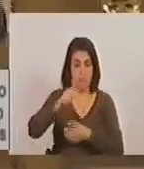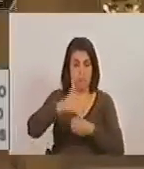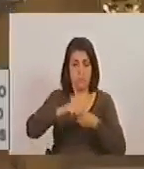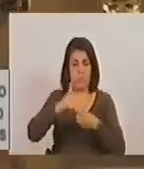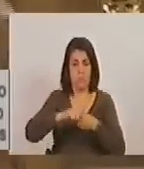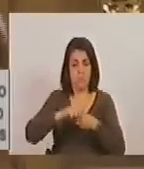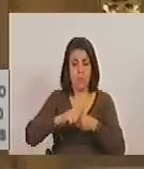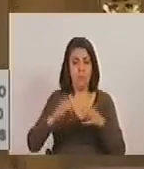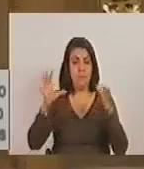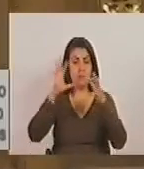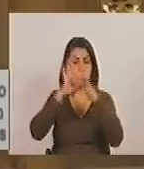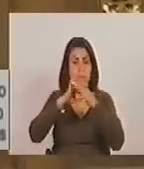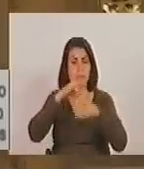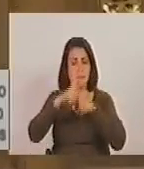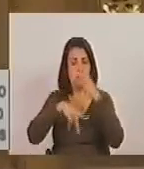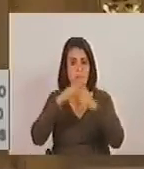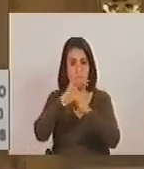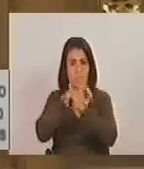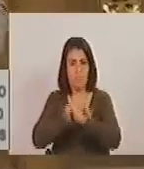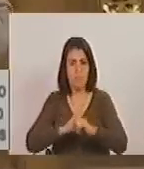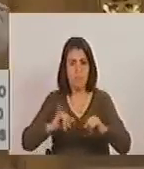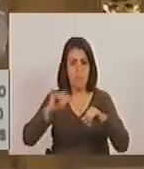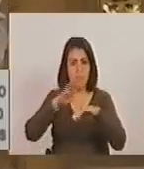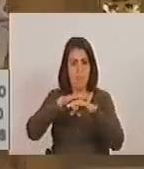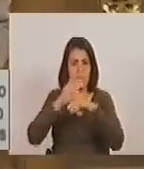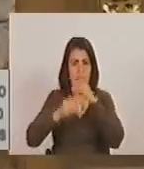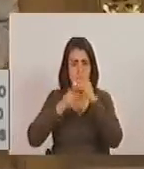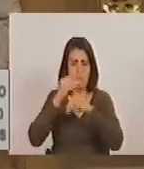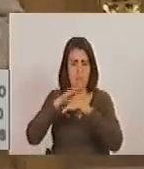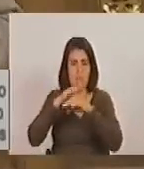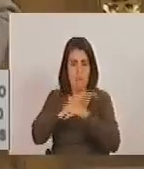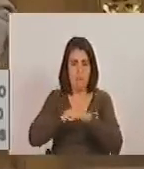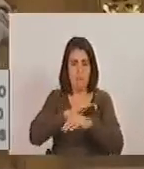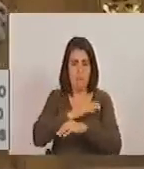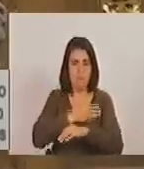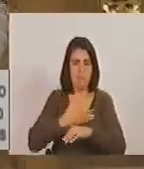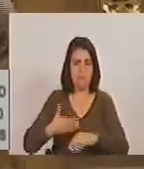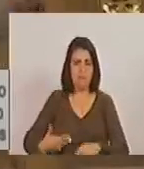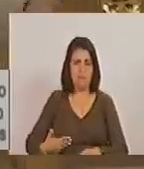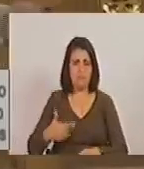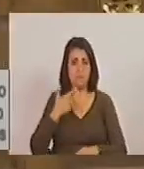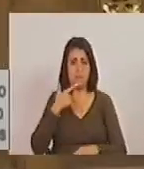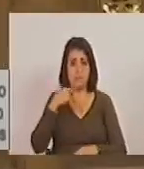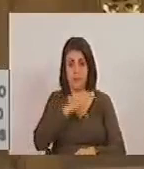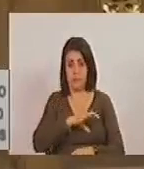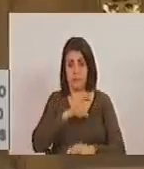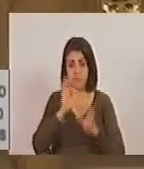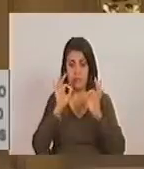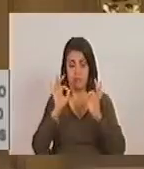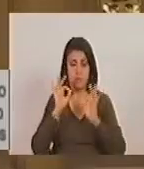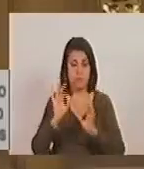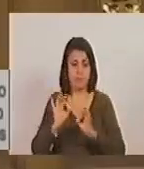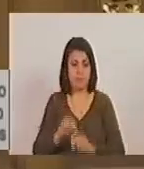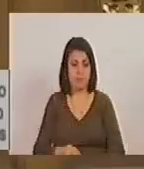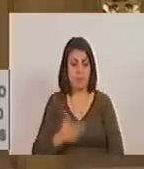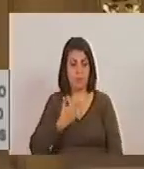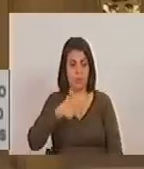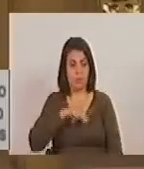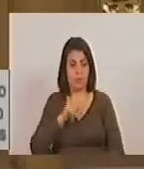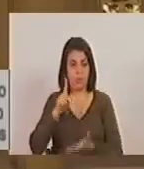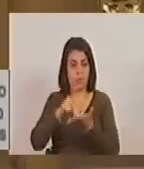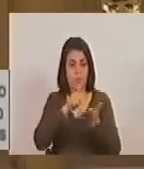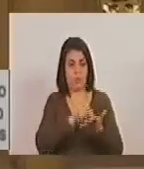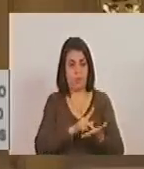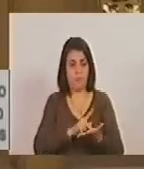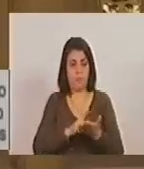que consolida el proceso de independencia, es que desde la Comisión Presidencial y de la Comisión Especial de la Asamblea estamos